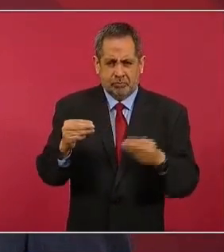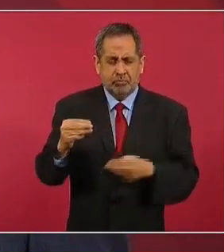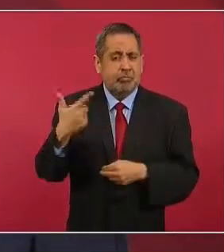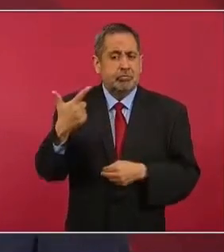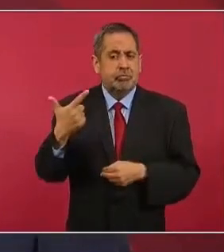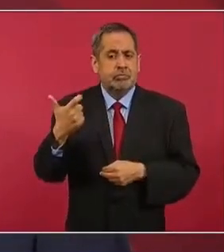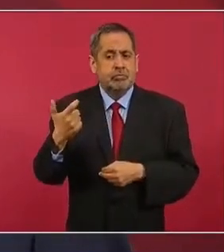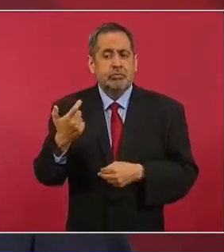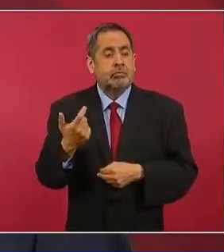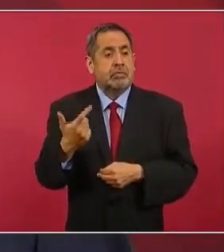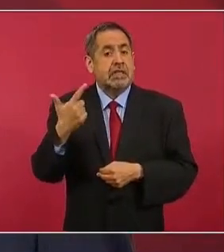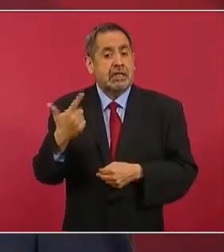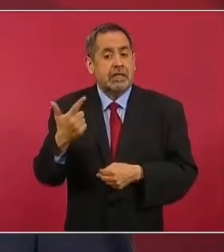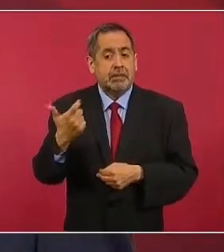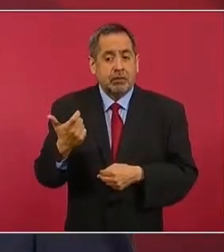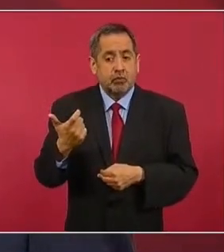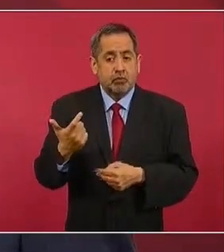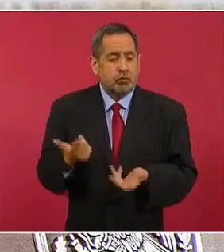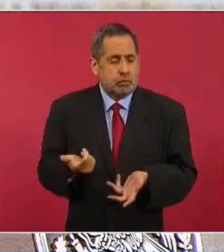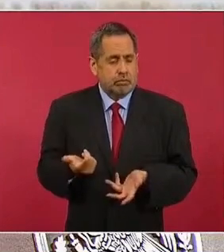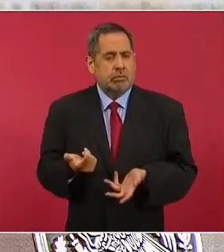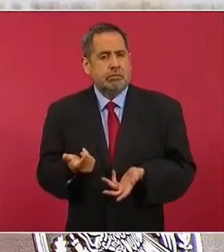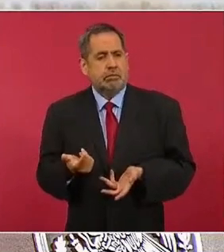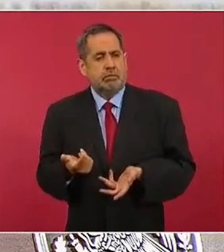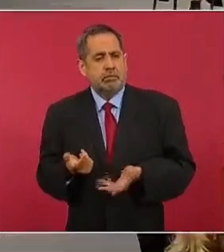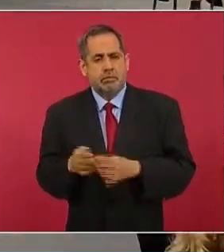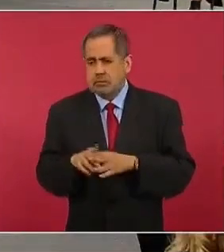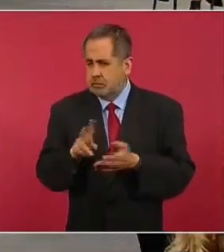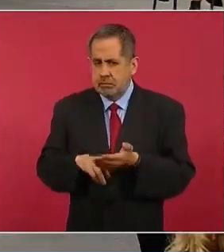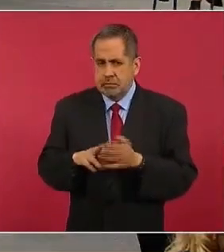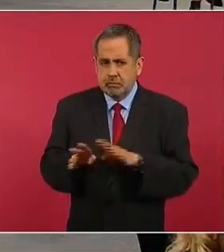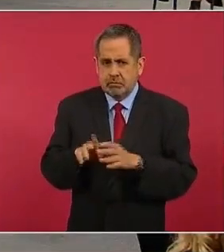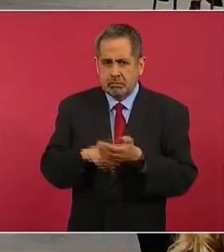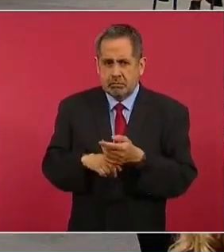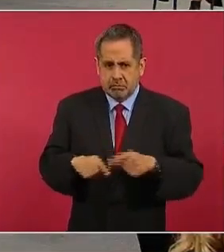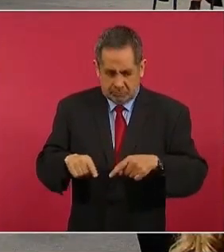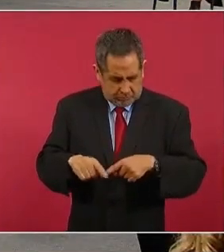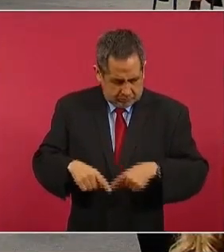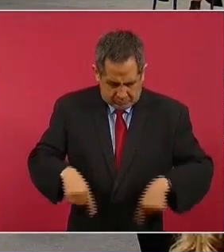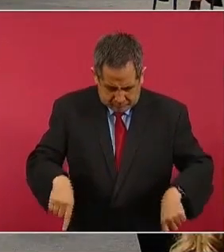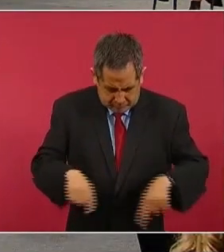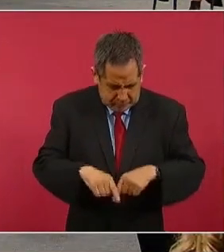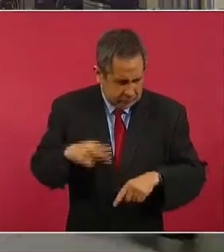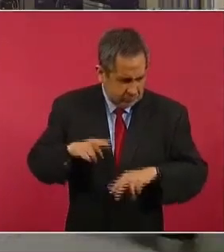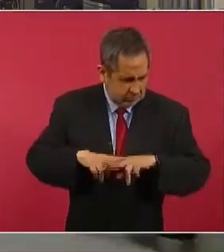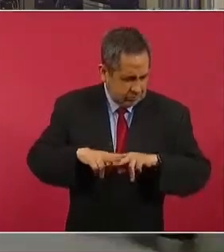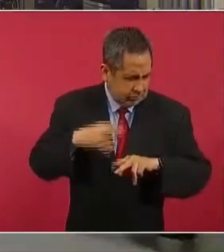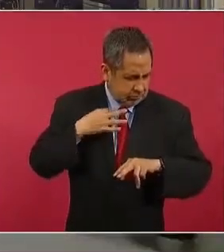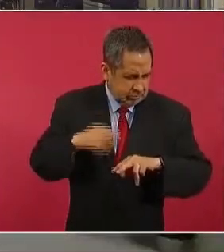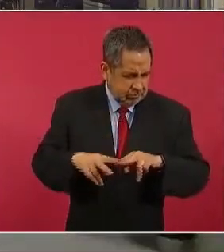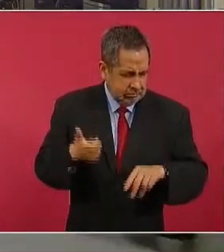cuando Fox, pues lo que cuesta es Alfombra. alfombra.